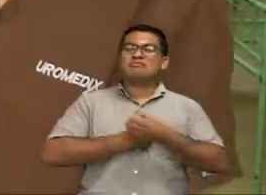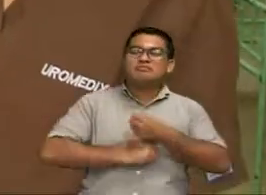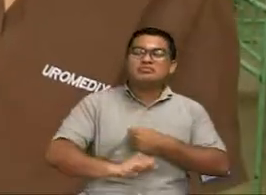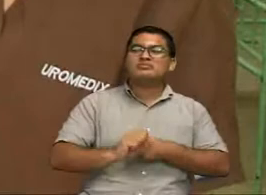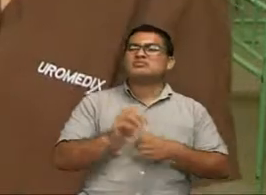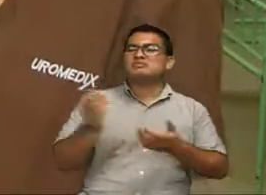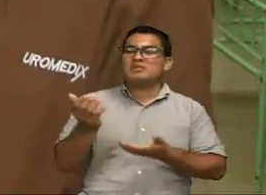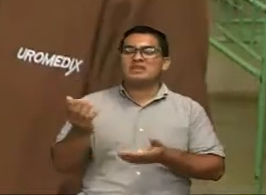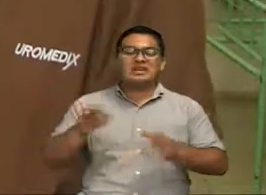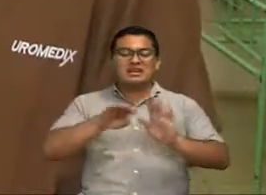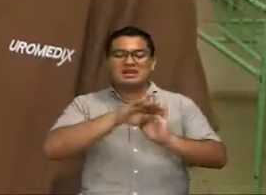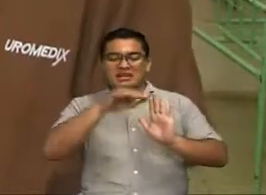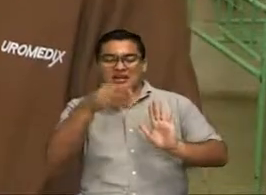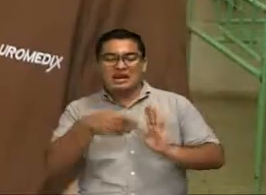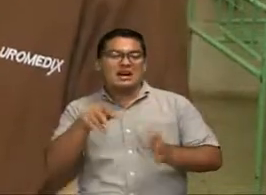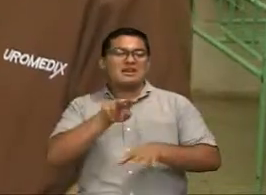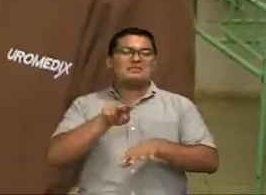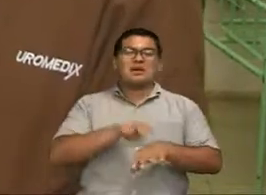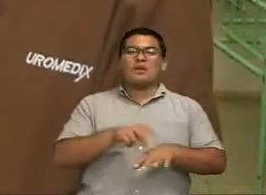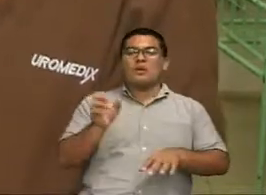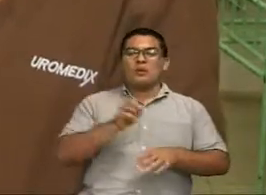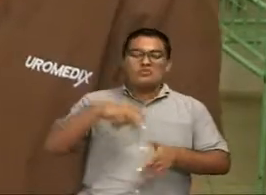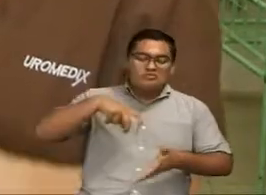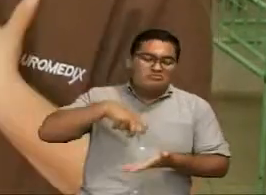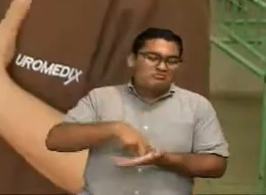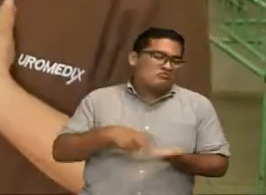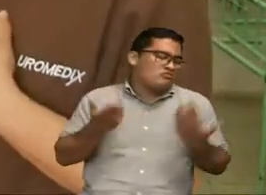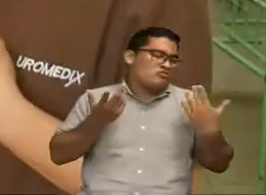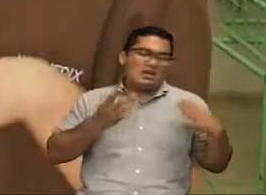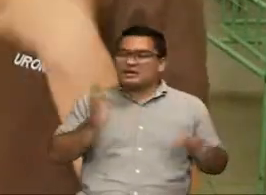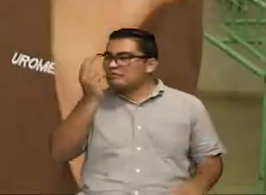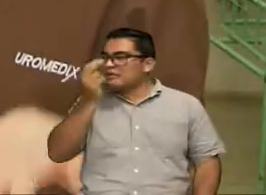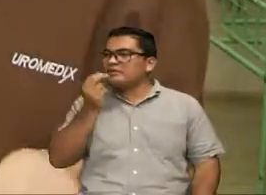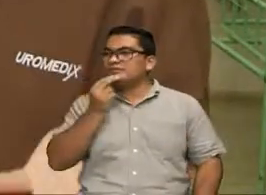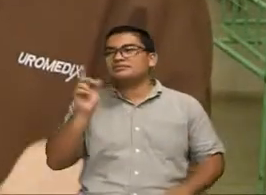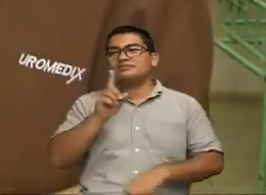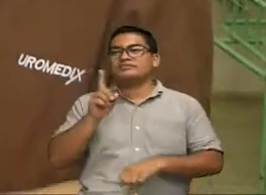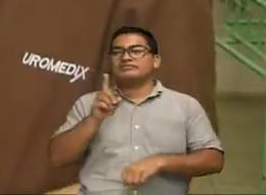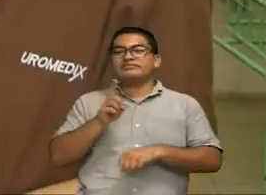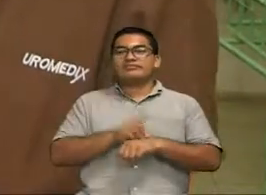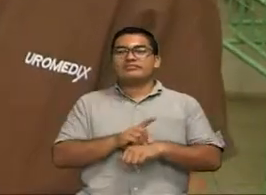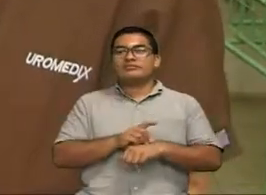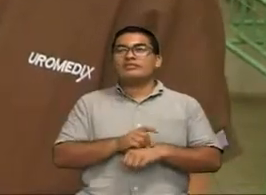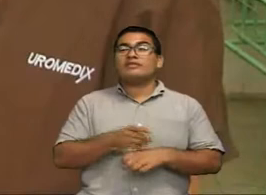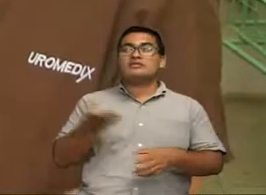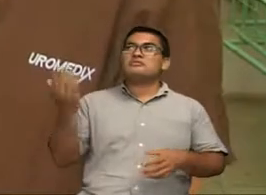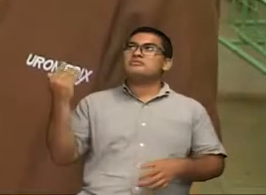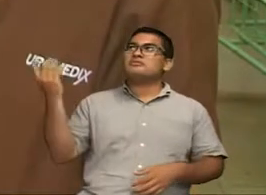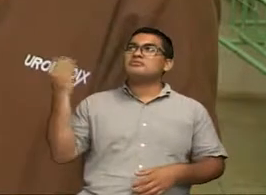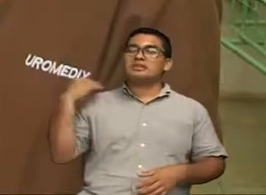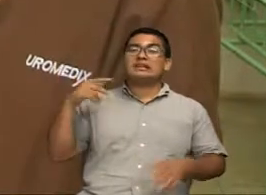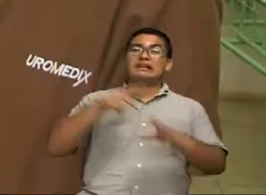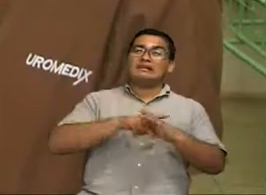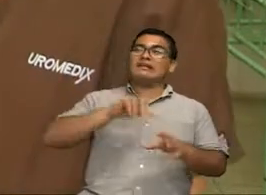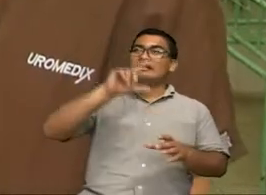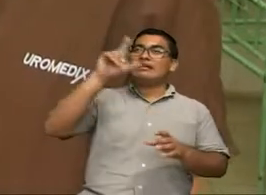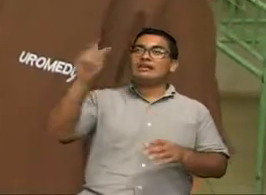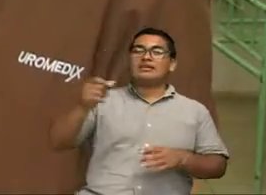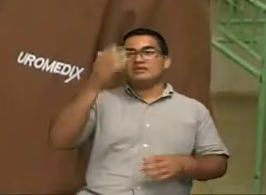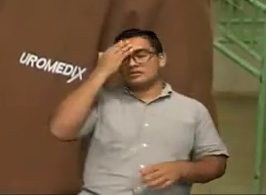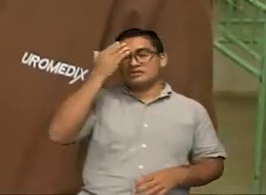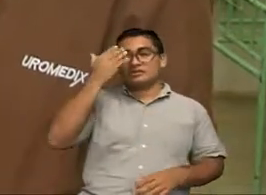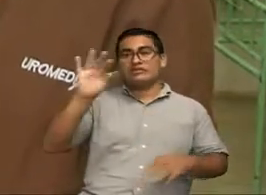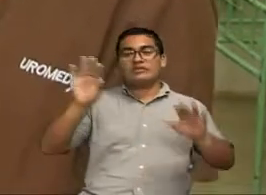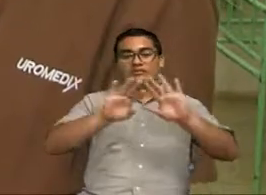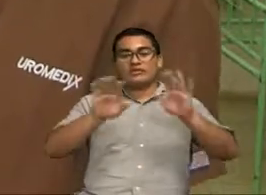en la cama o cómo quiere tenerlo? Generalmente nosotros sabemos, como nosotros hicimos servicio social en el campo, sabemos que la mayoría de las